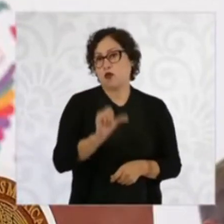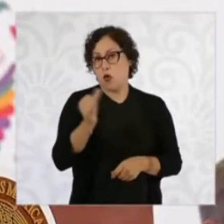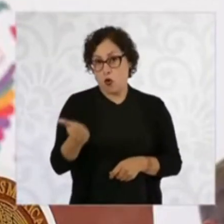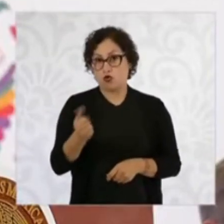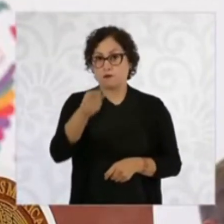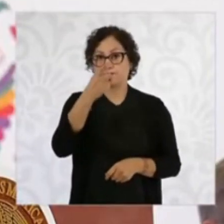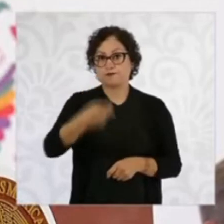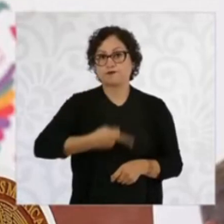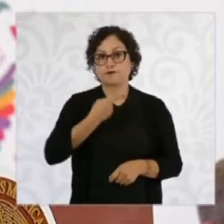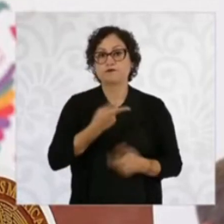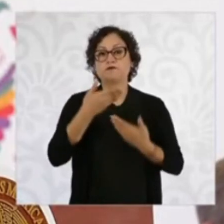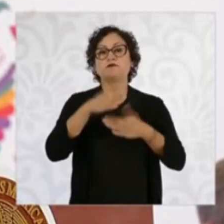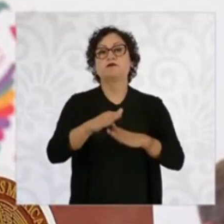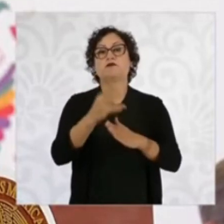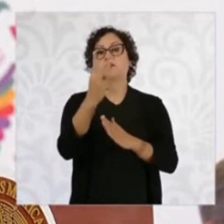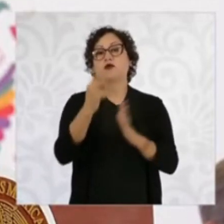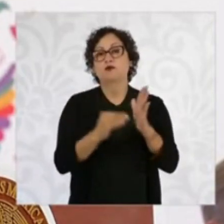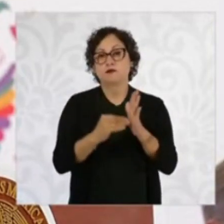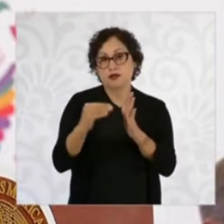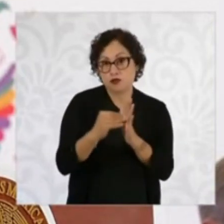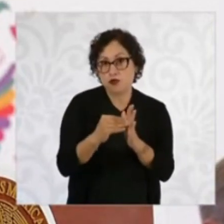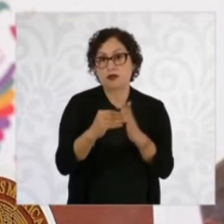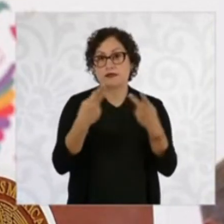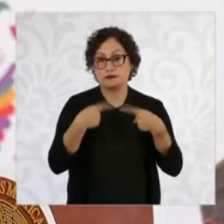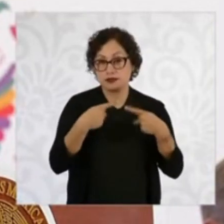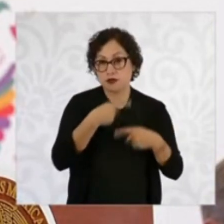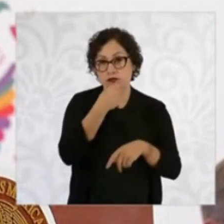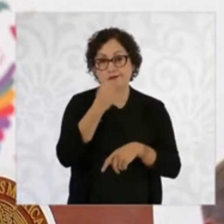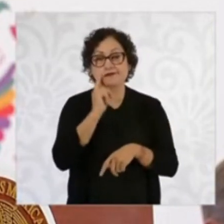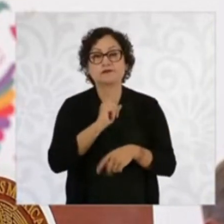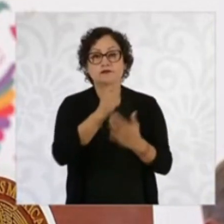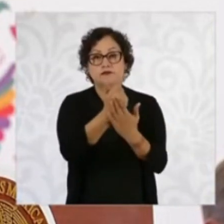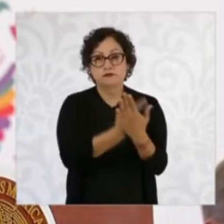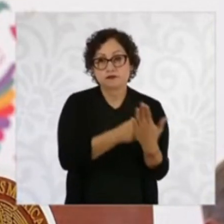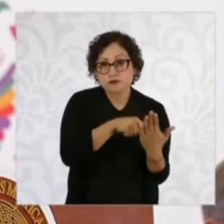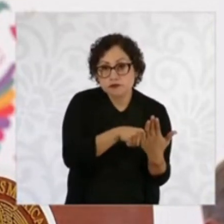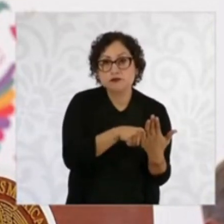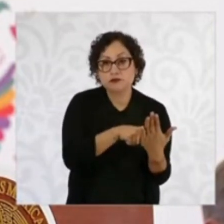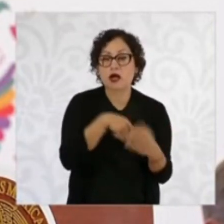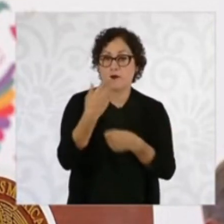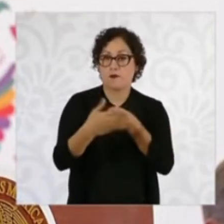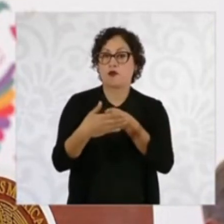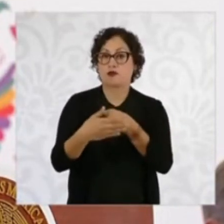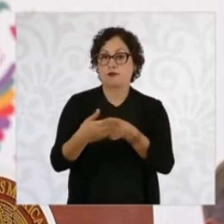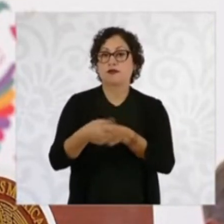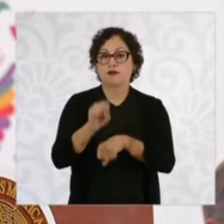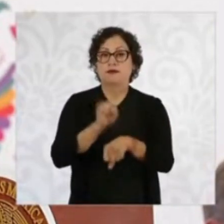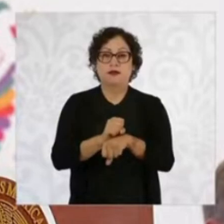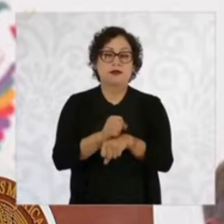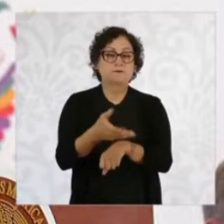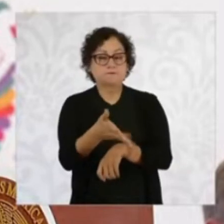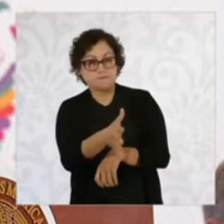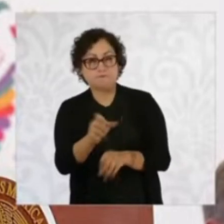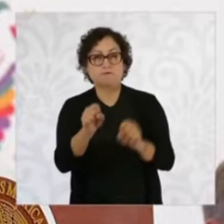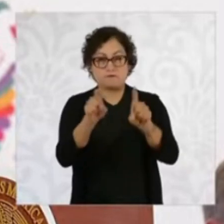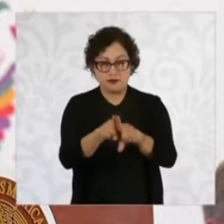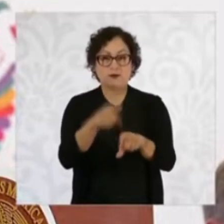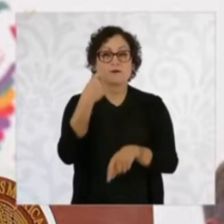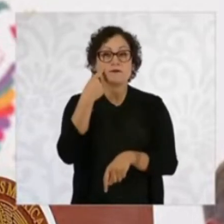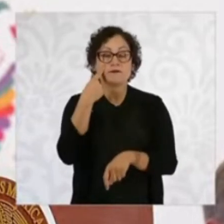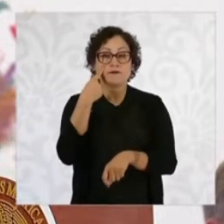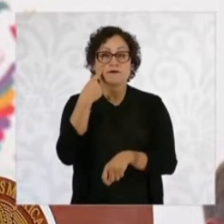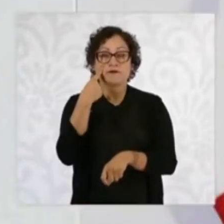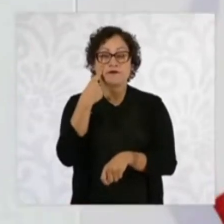2 millones, en las próximas semanas también vamos a hacer un mecanismo similar. Vamos a congelar